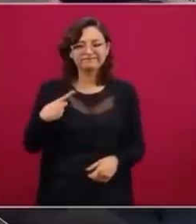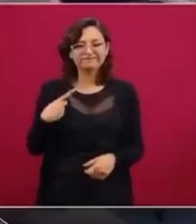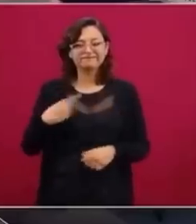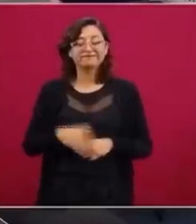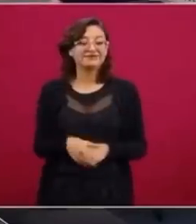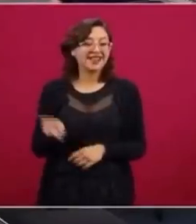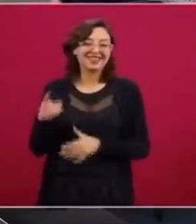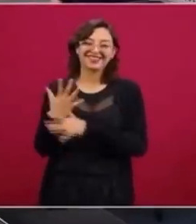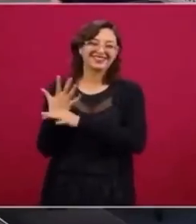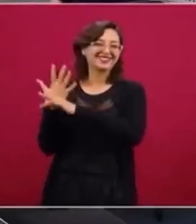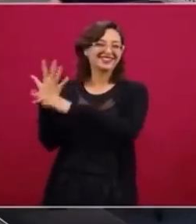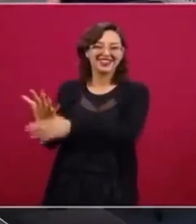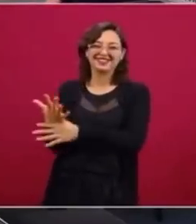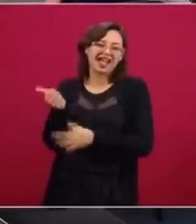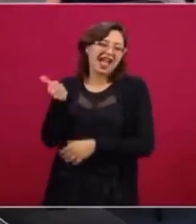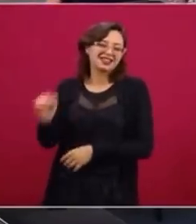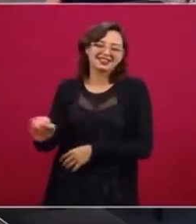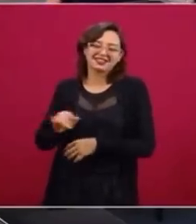Así decía.